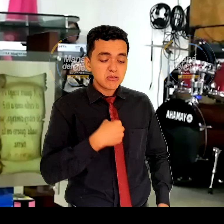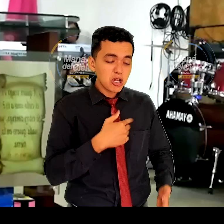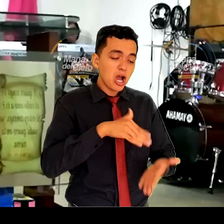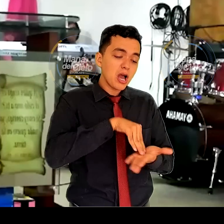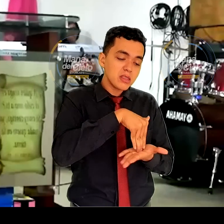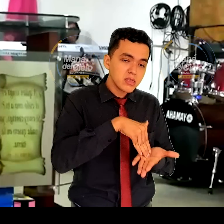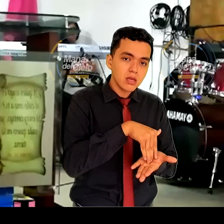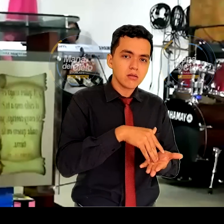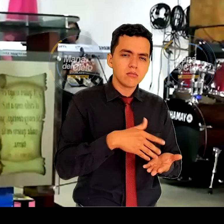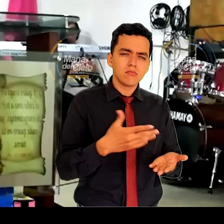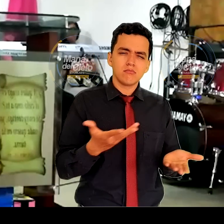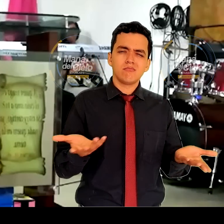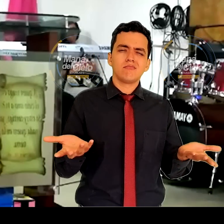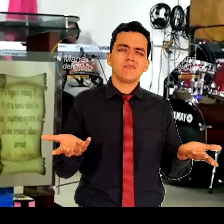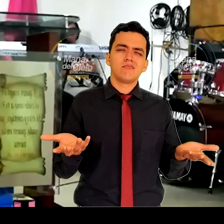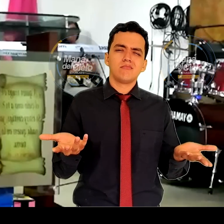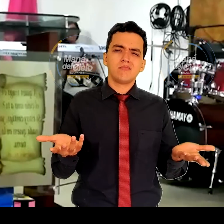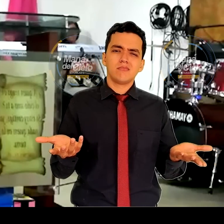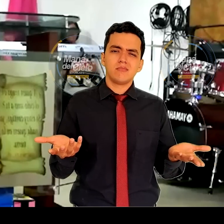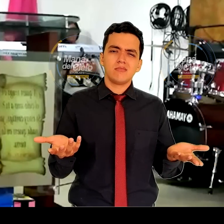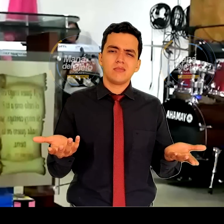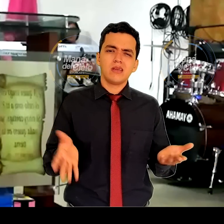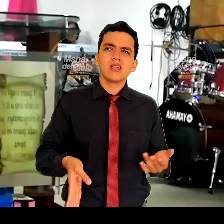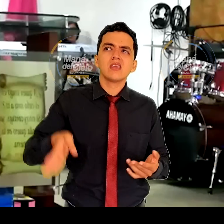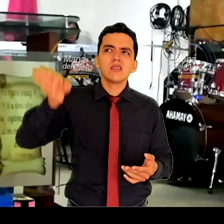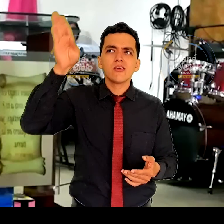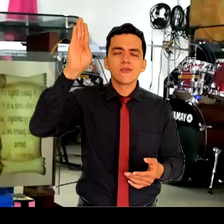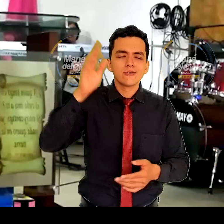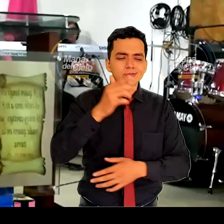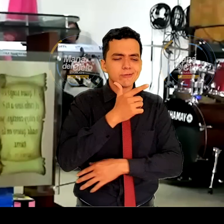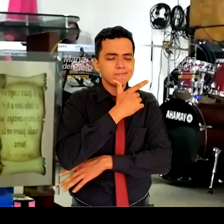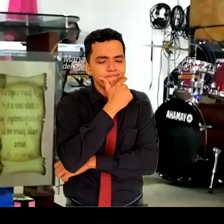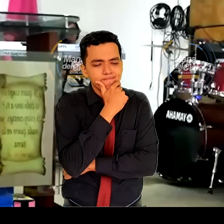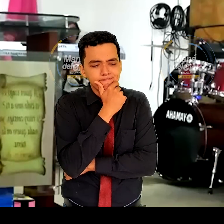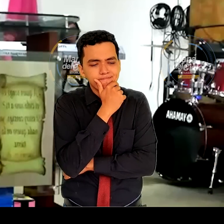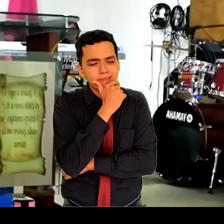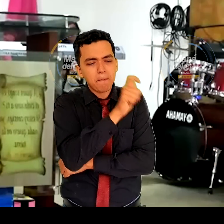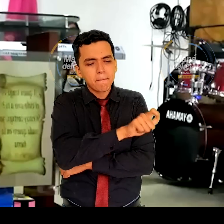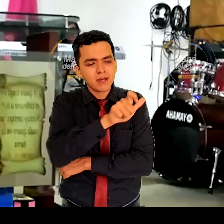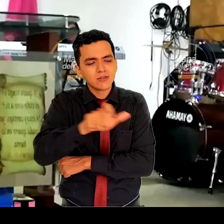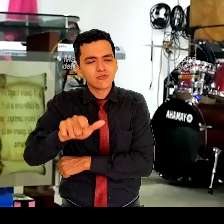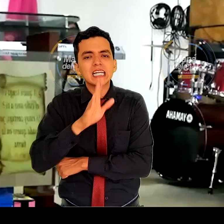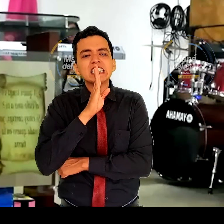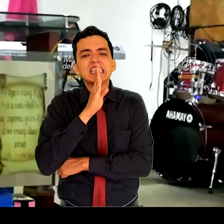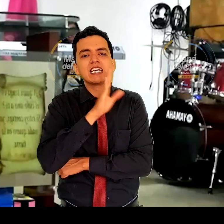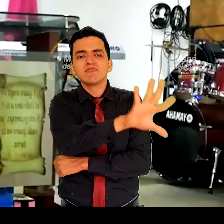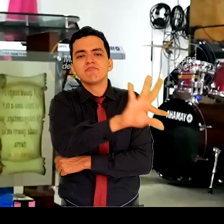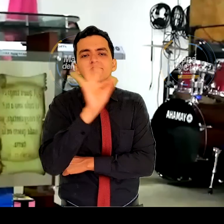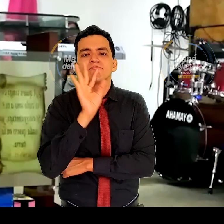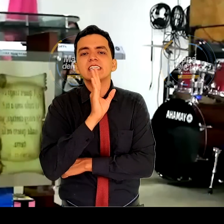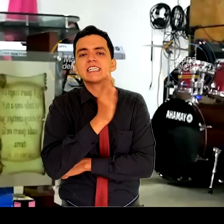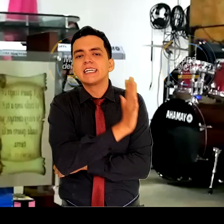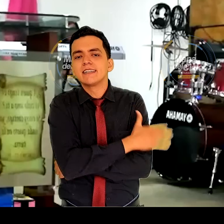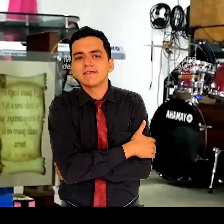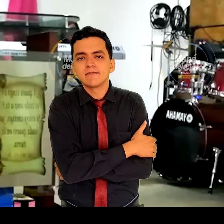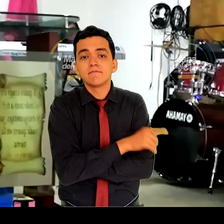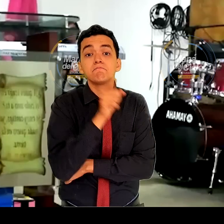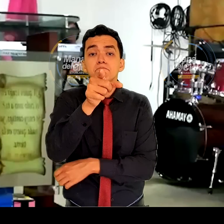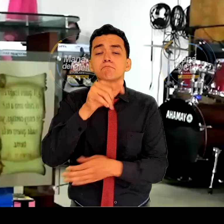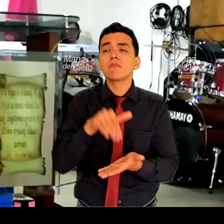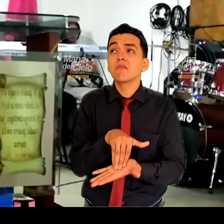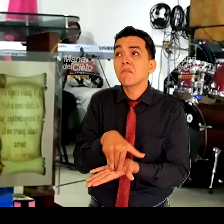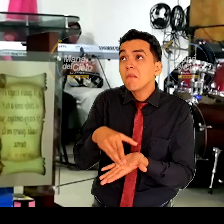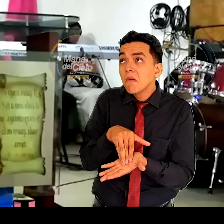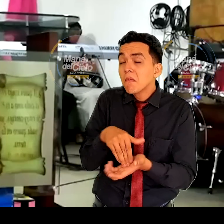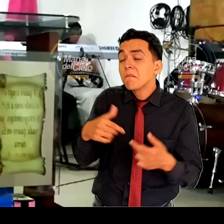Dios? Cuando no es que nos arrodillamos siempre: Señor, yo aquí débil, yo aquí cansado, yo aquí sin fuerza. Es